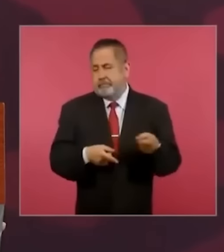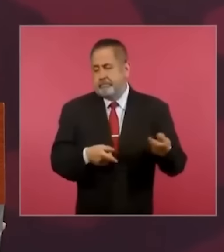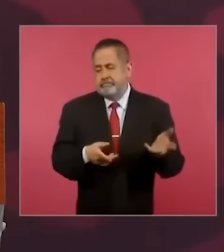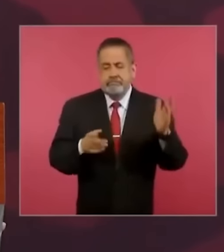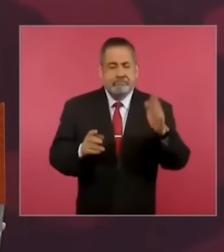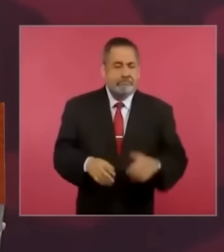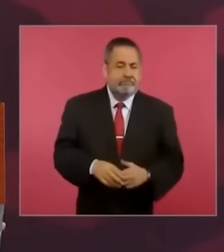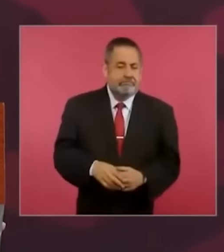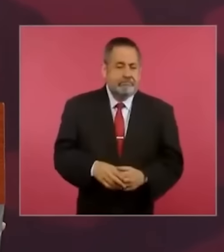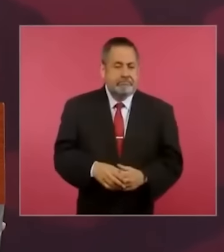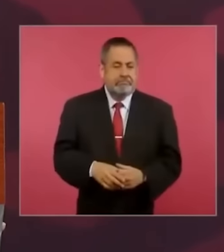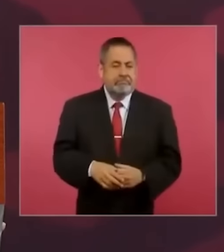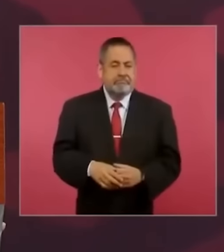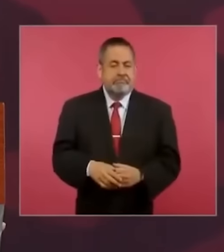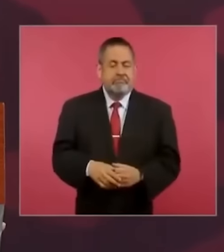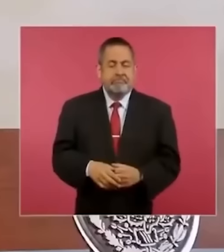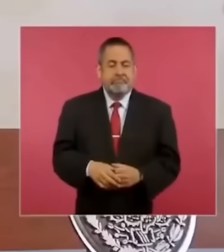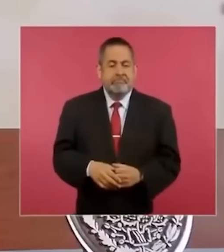O